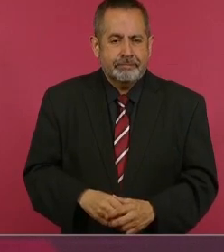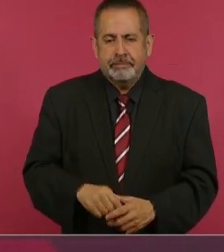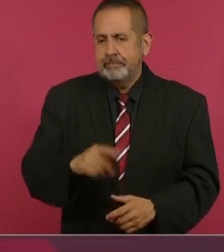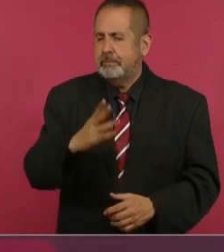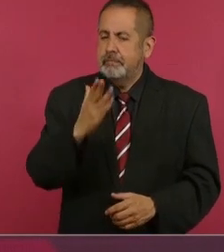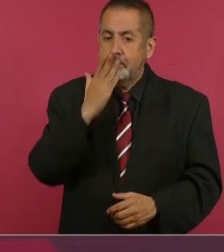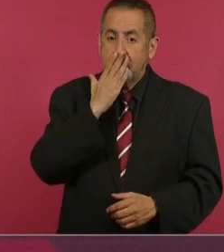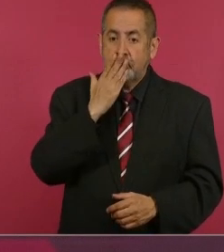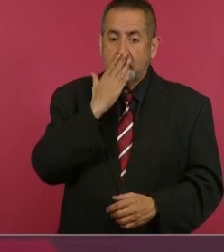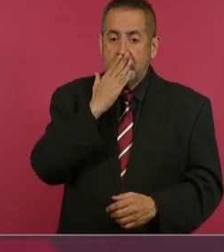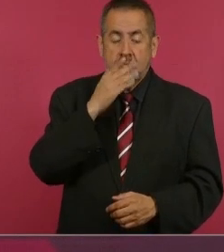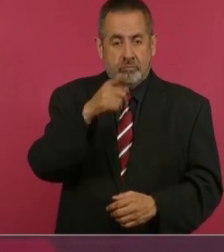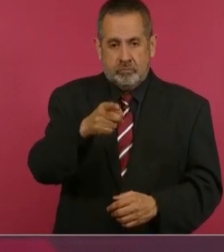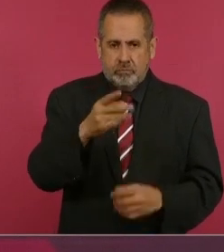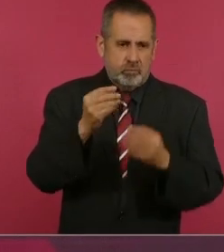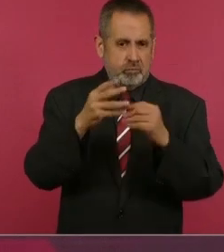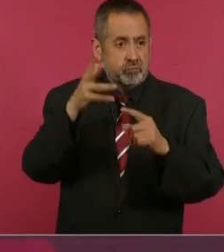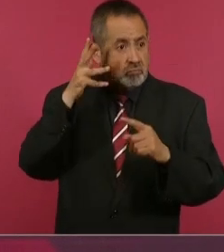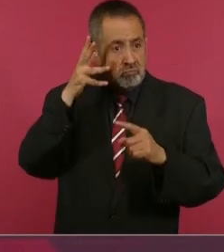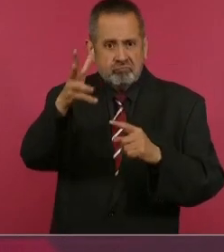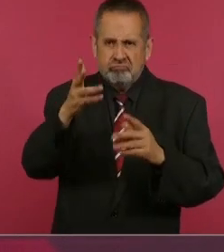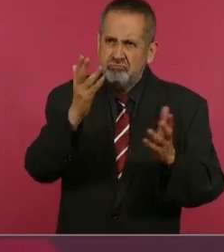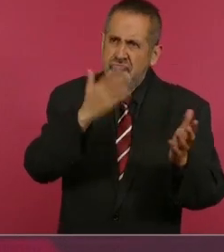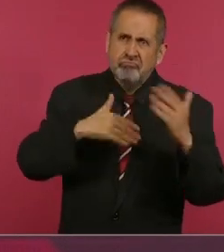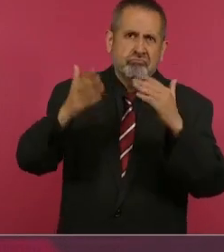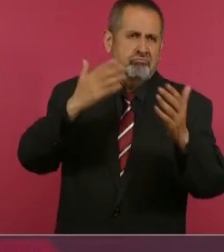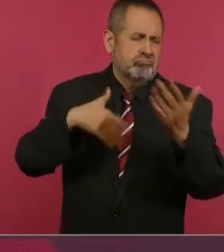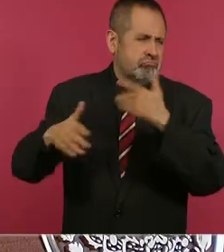Sonora tiene mucho futuro,